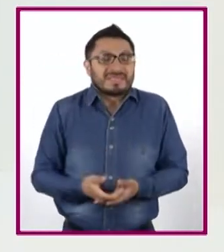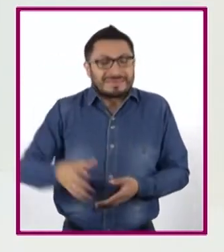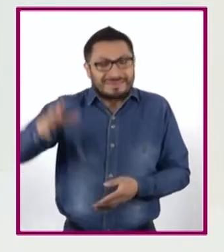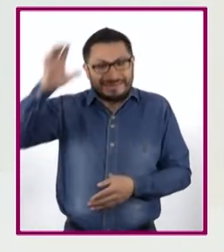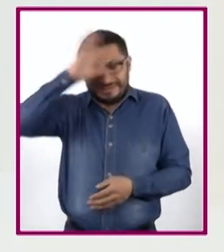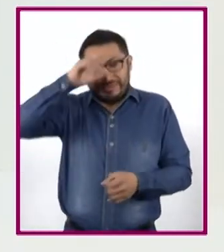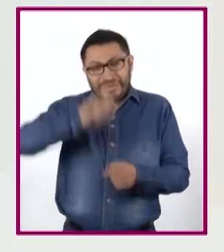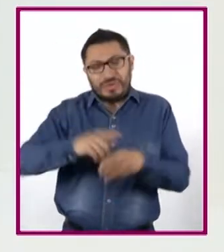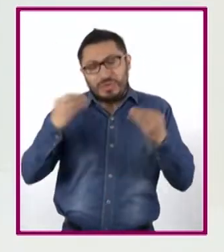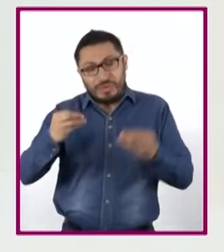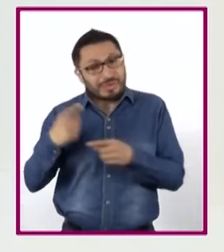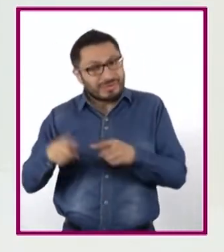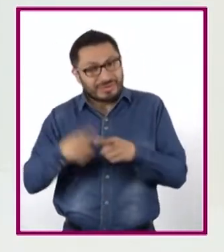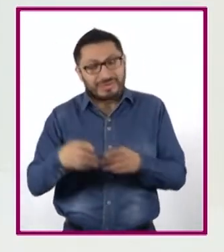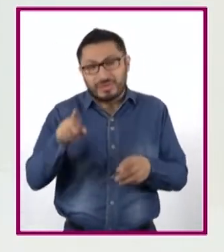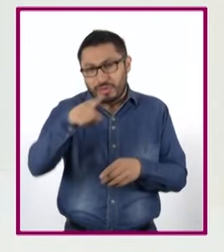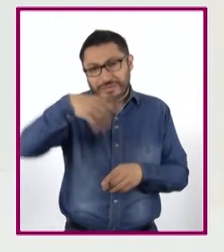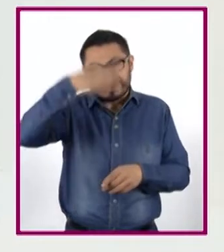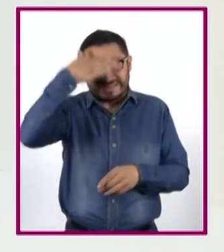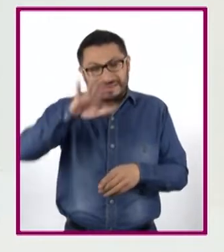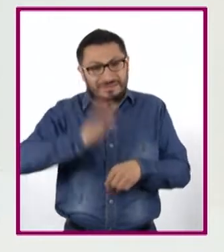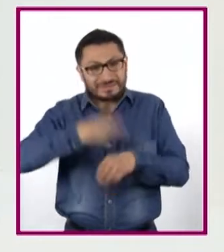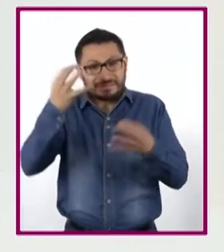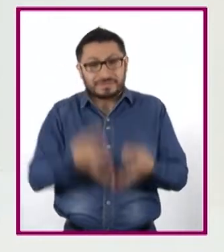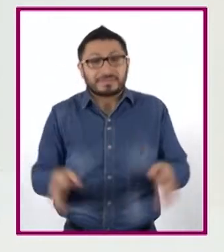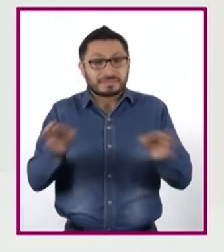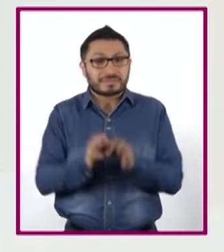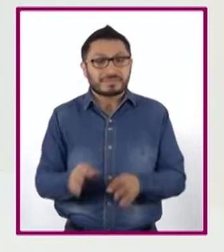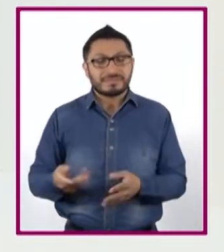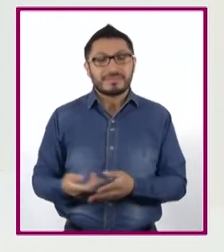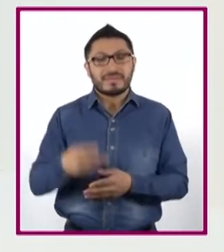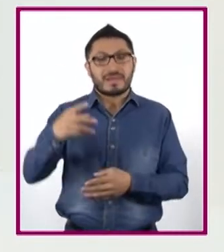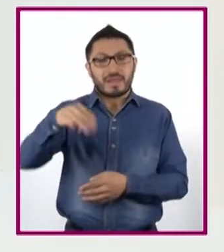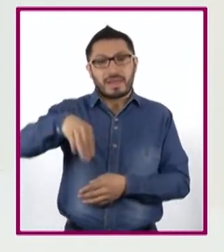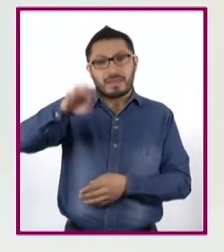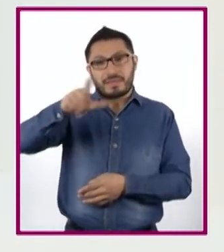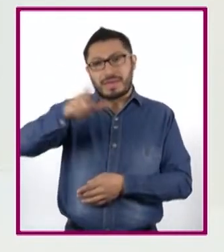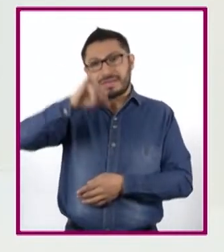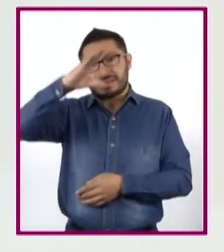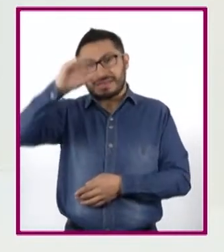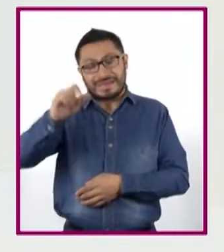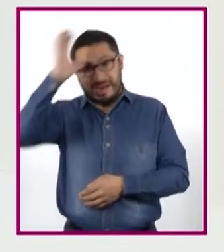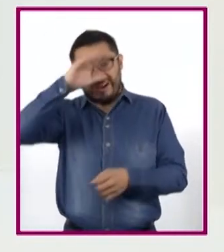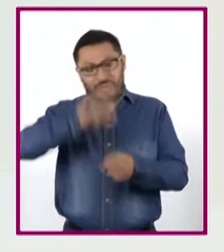las más conocidas por su importancia política fue la mexica. Para los mexicas,